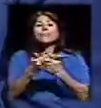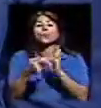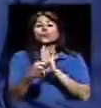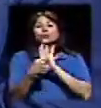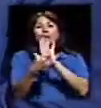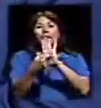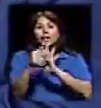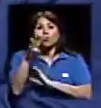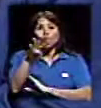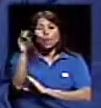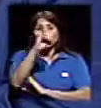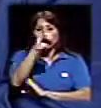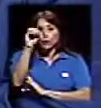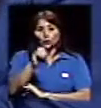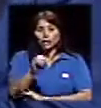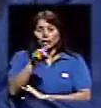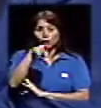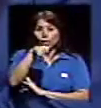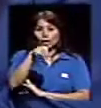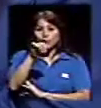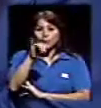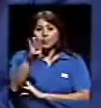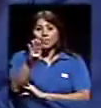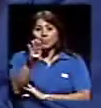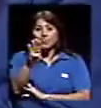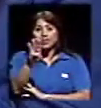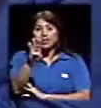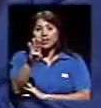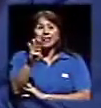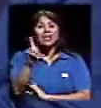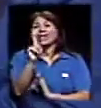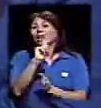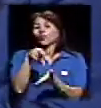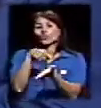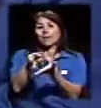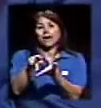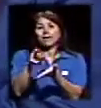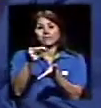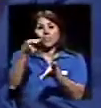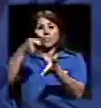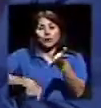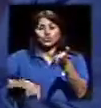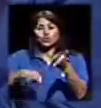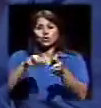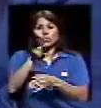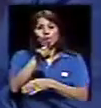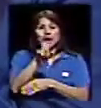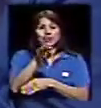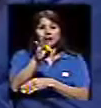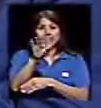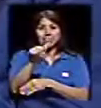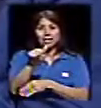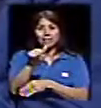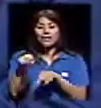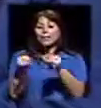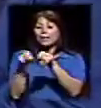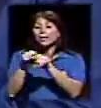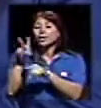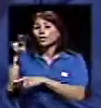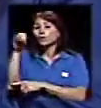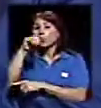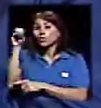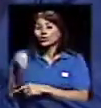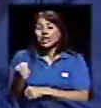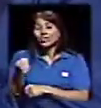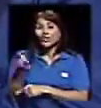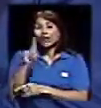un 4% del PIB de evasión en el impuesto sobre la renta y un 1,2% de evasión en el impuesto de ventas. Esto